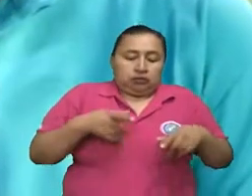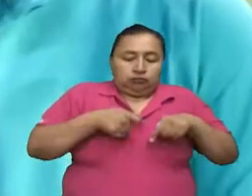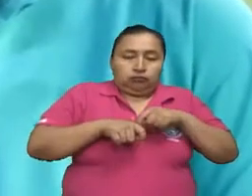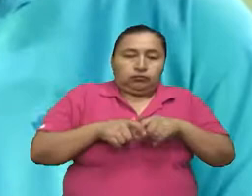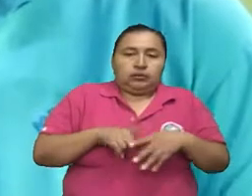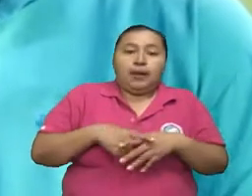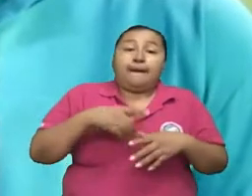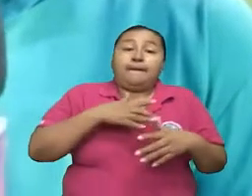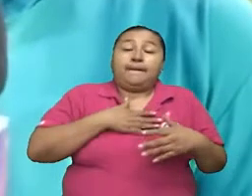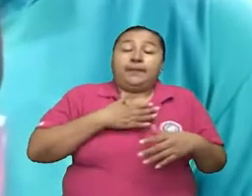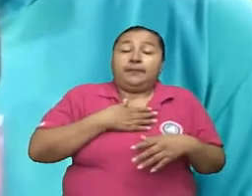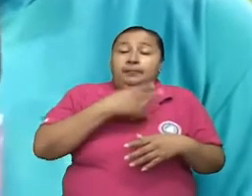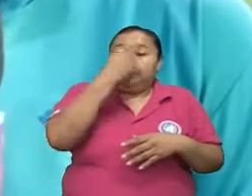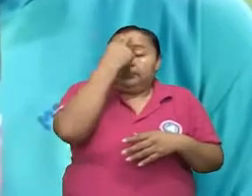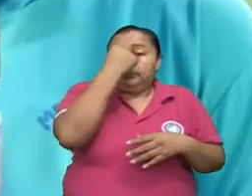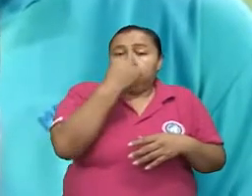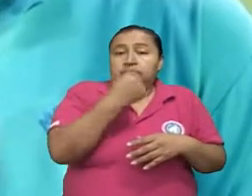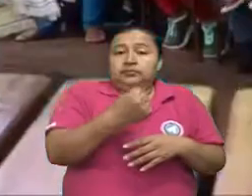mí es un honor